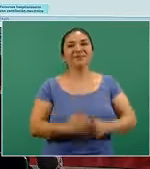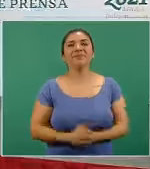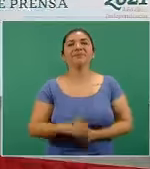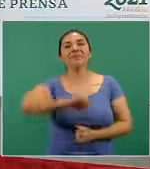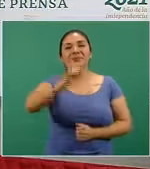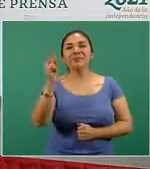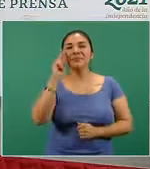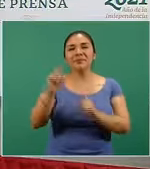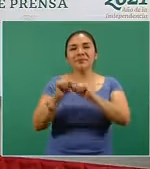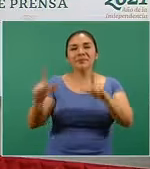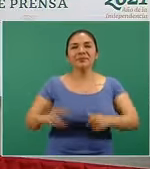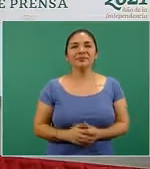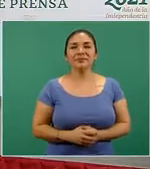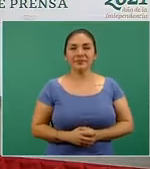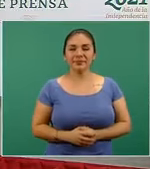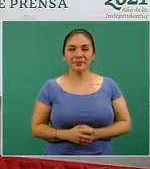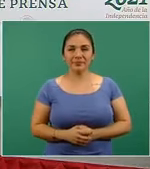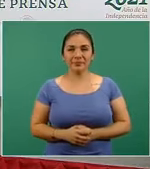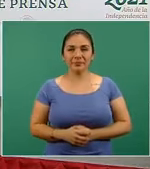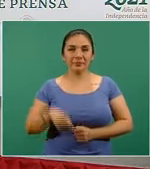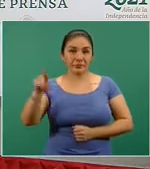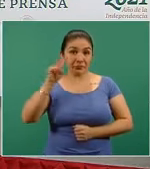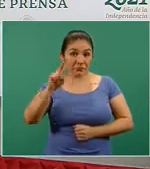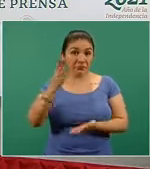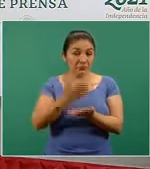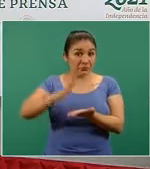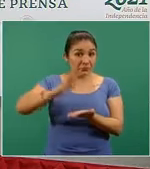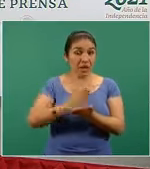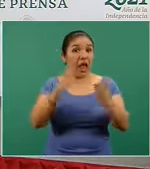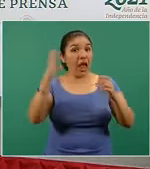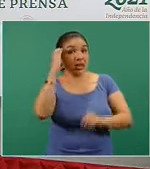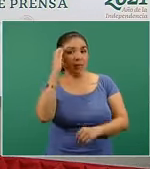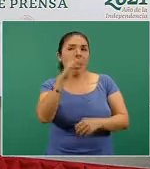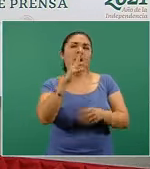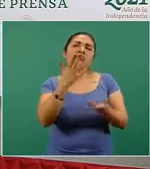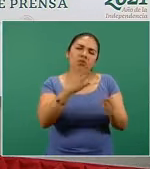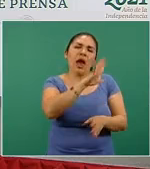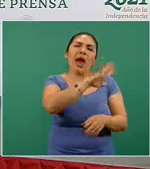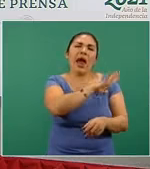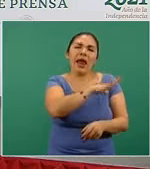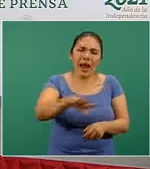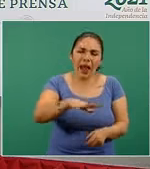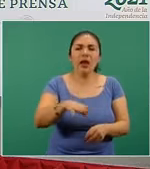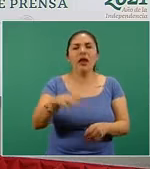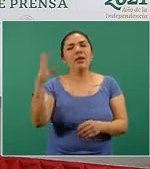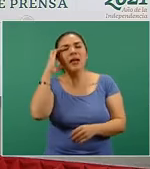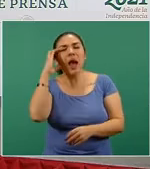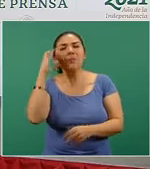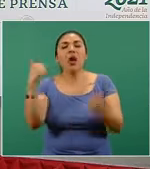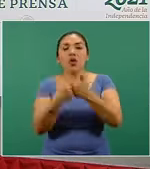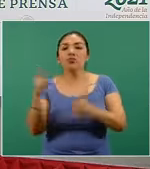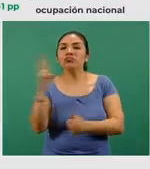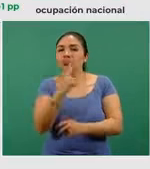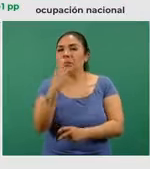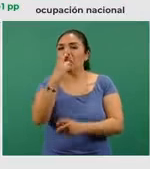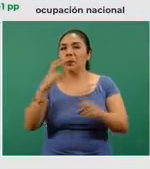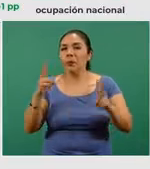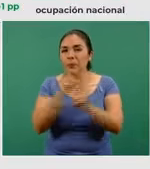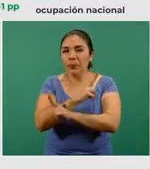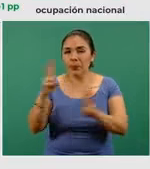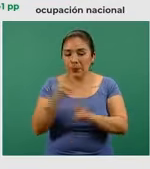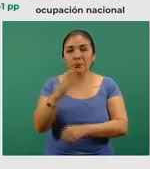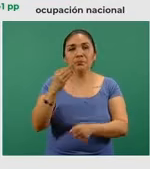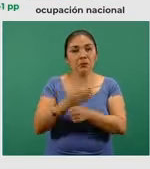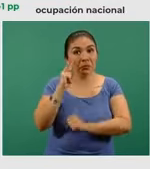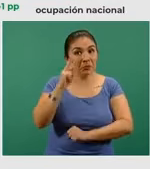Veamos la siguiente diapositiva en donde separamos entonces ahora sí camas generales y en la siguiente vamos a ver camas con ventilador y también aquí continuamos